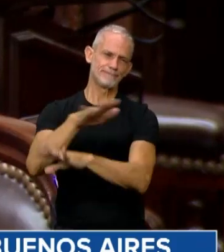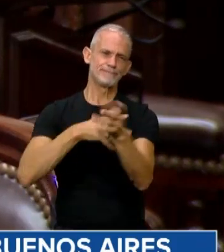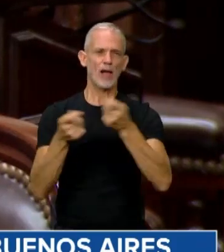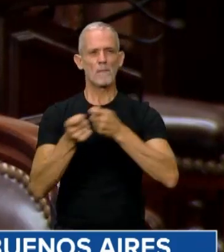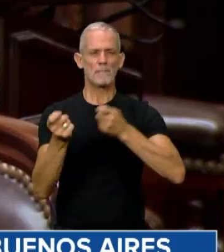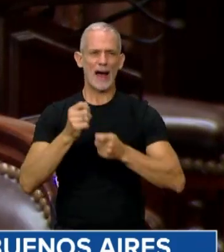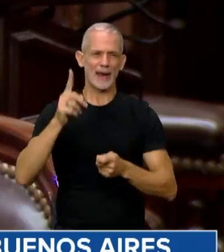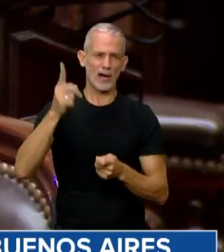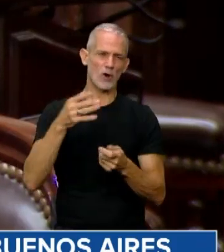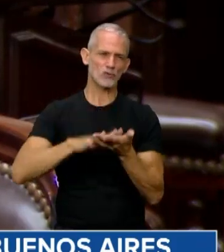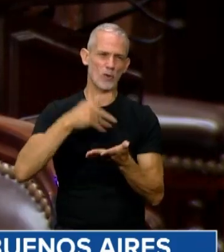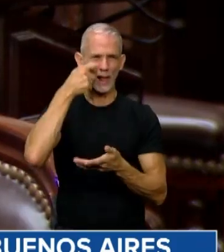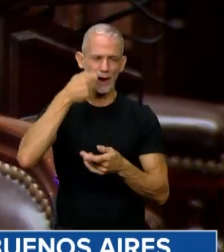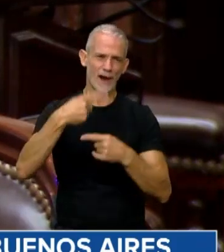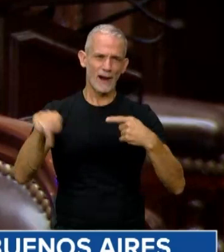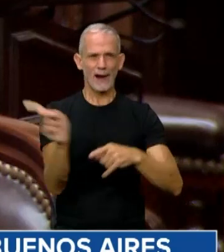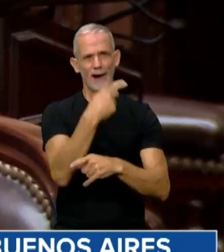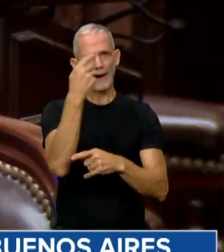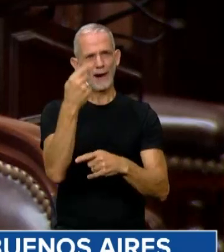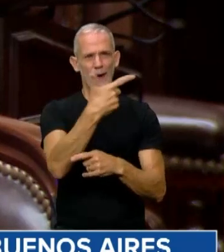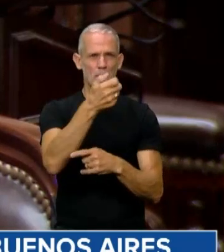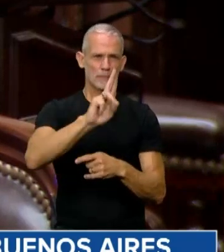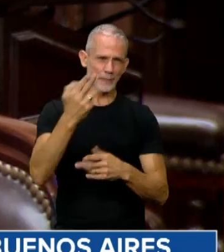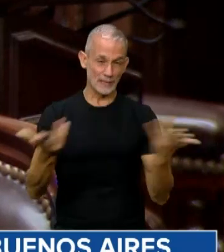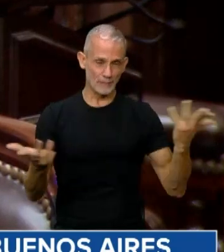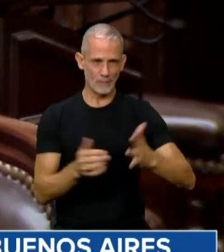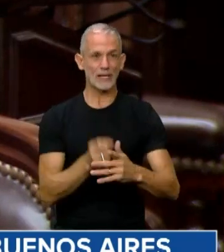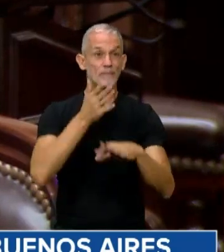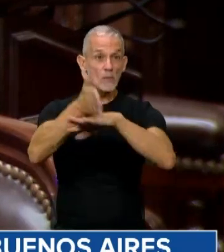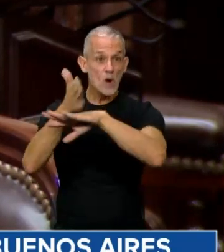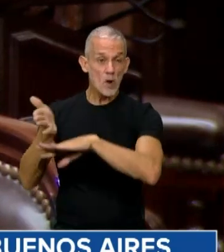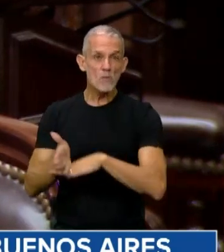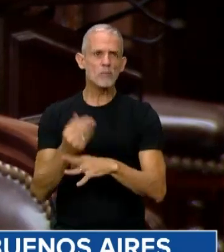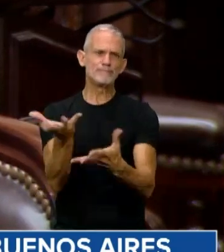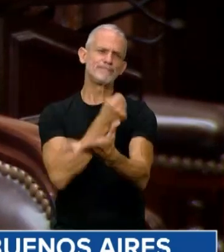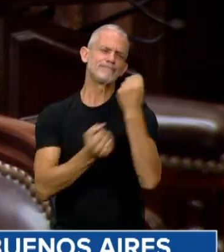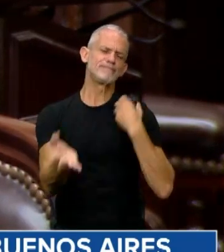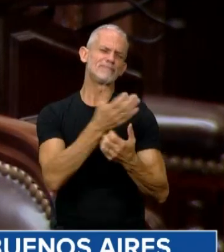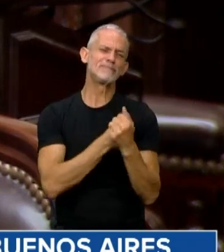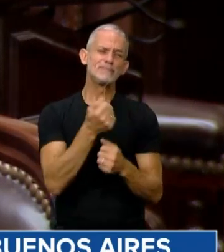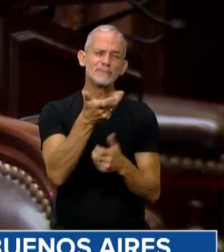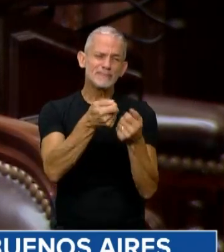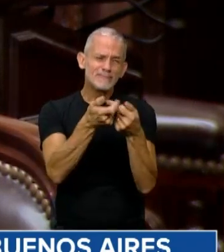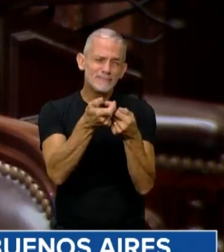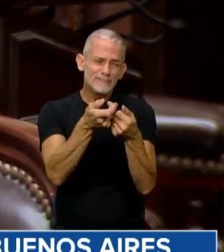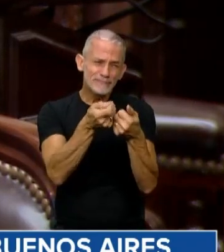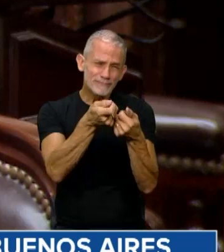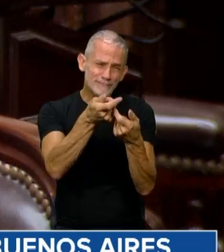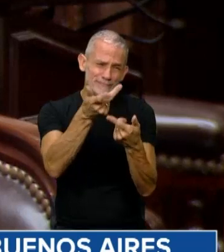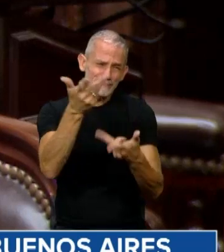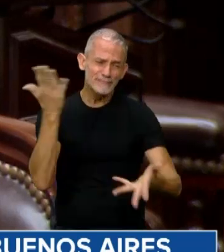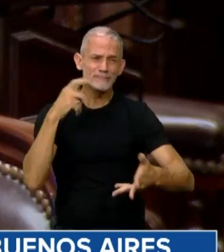esos delitos. Y sabemos perfectamente que en cada uno de los allanamientos se han incautado cantidades de teléfonos